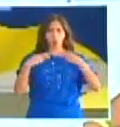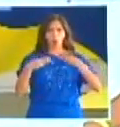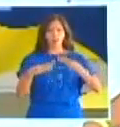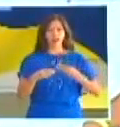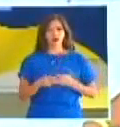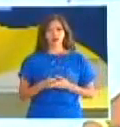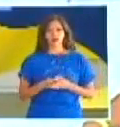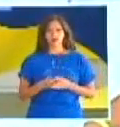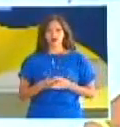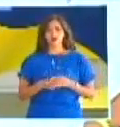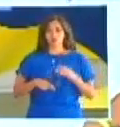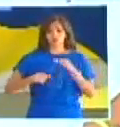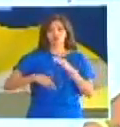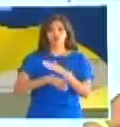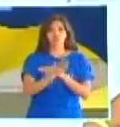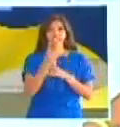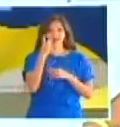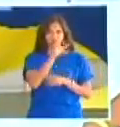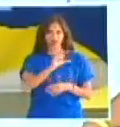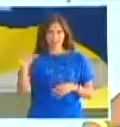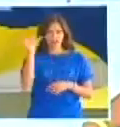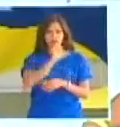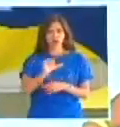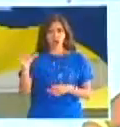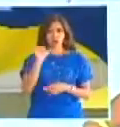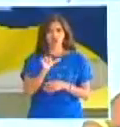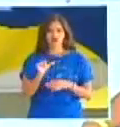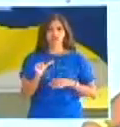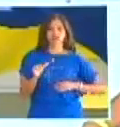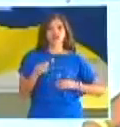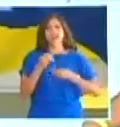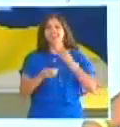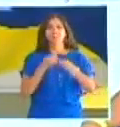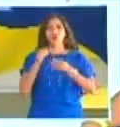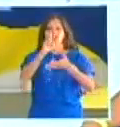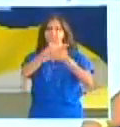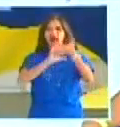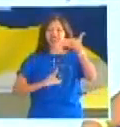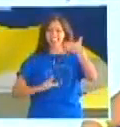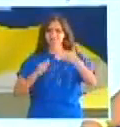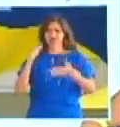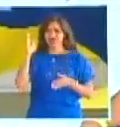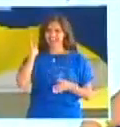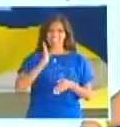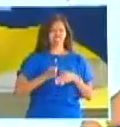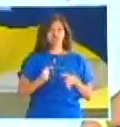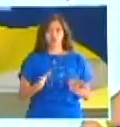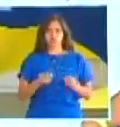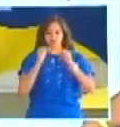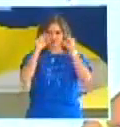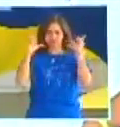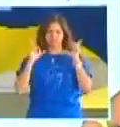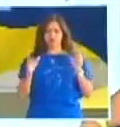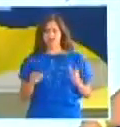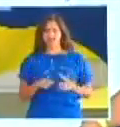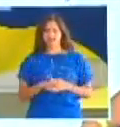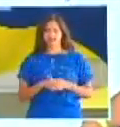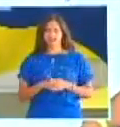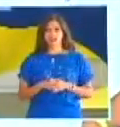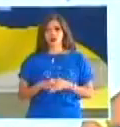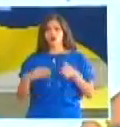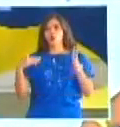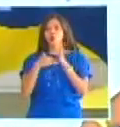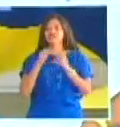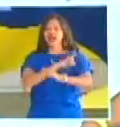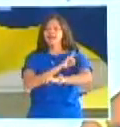Fíjese, hace dos semanas sacaron una lista de sanciones insólitas contra el Poder